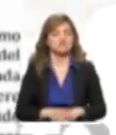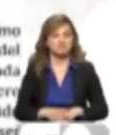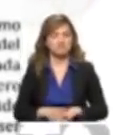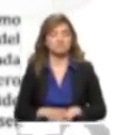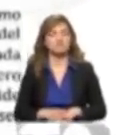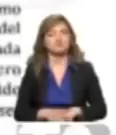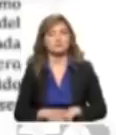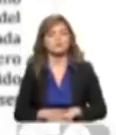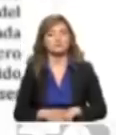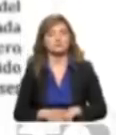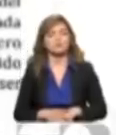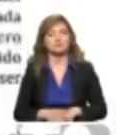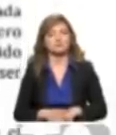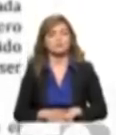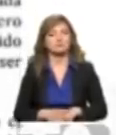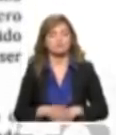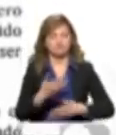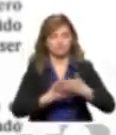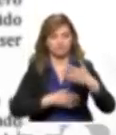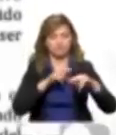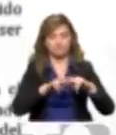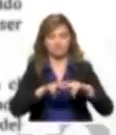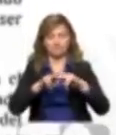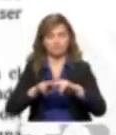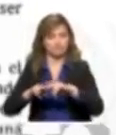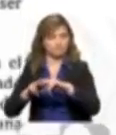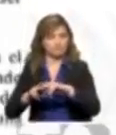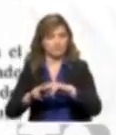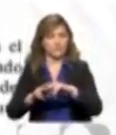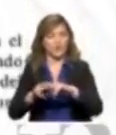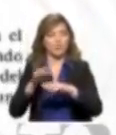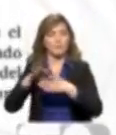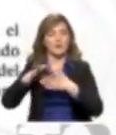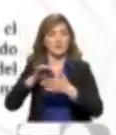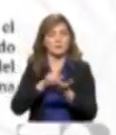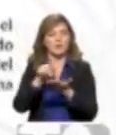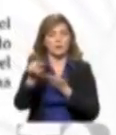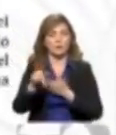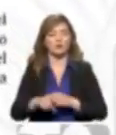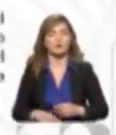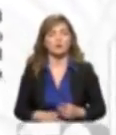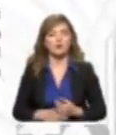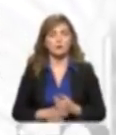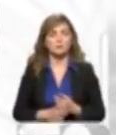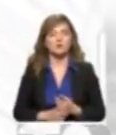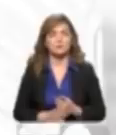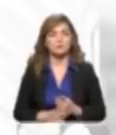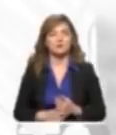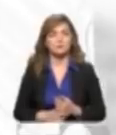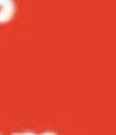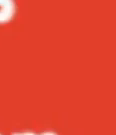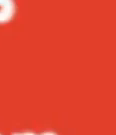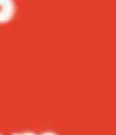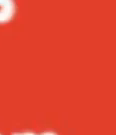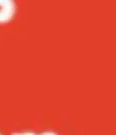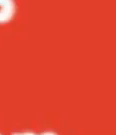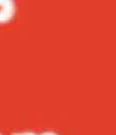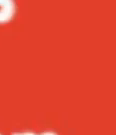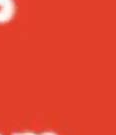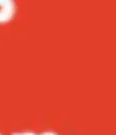este momento están validando todos los documentos para realizar los pagos pendientes. Helen Quiñones, 24 horas.